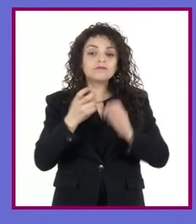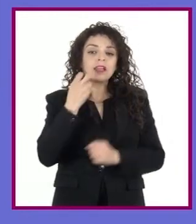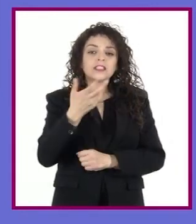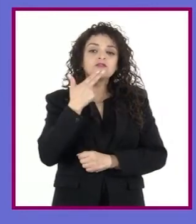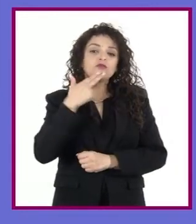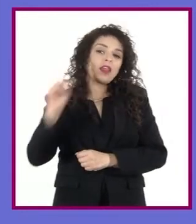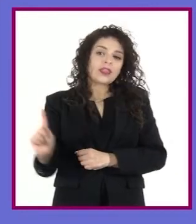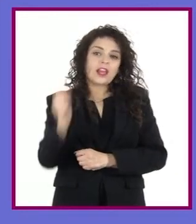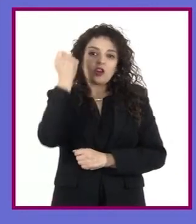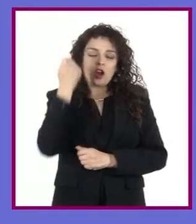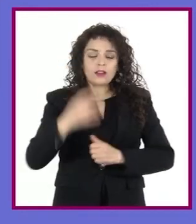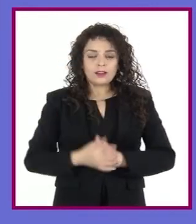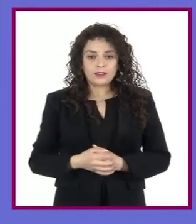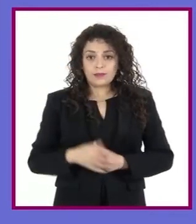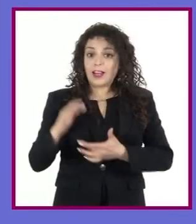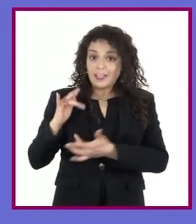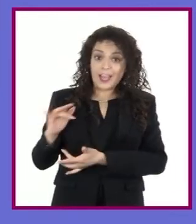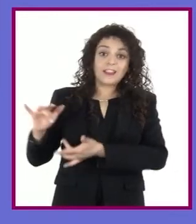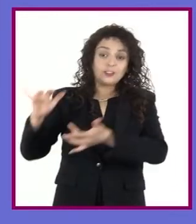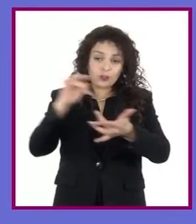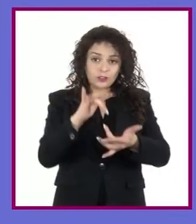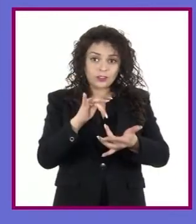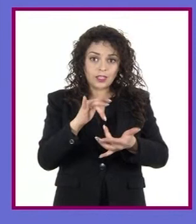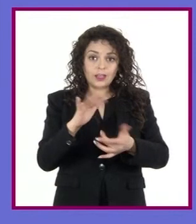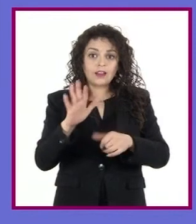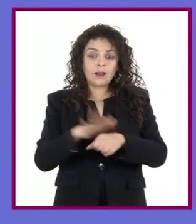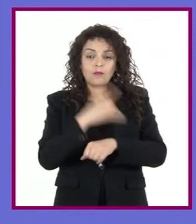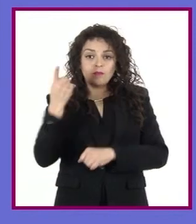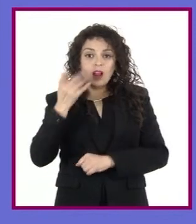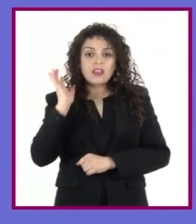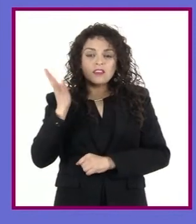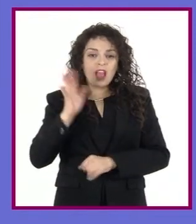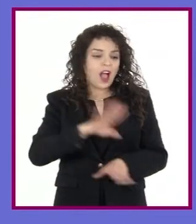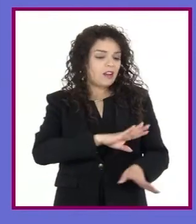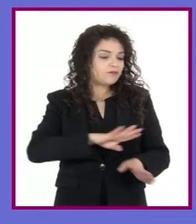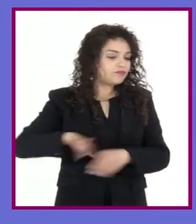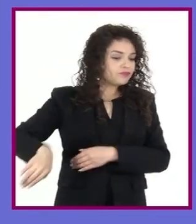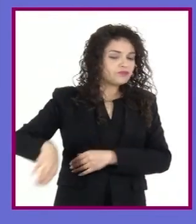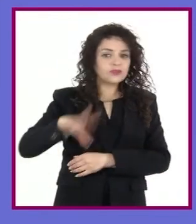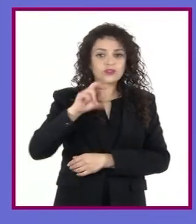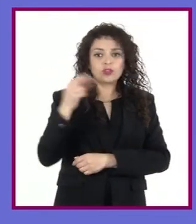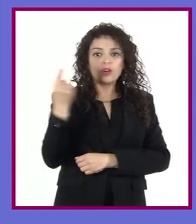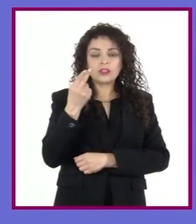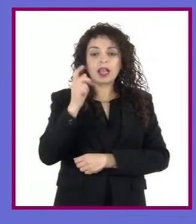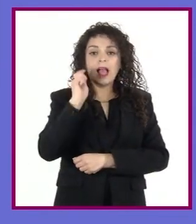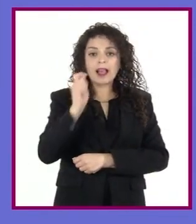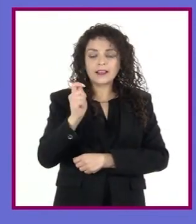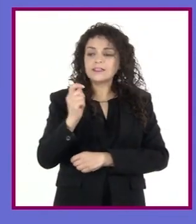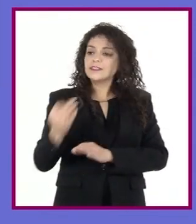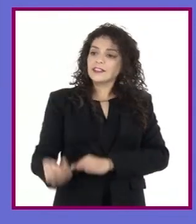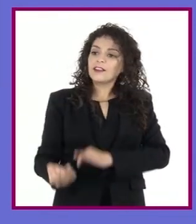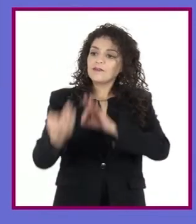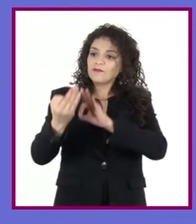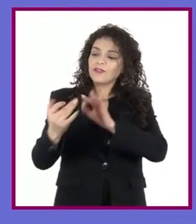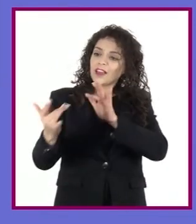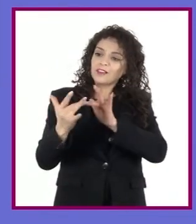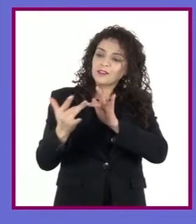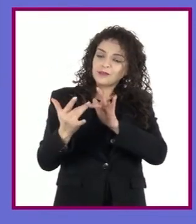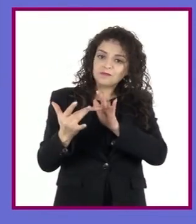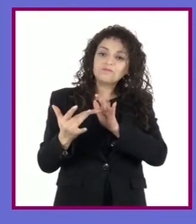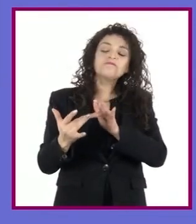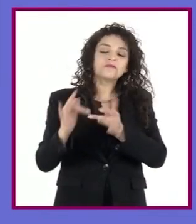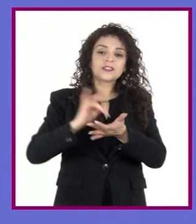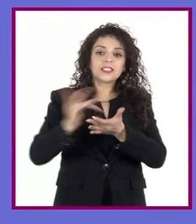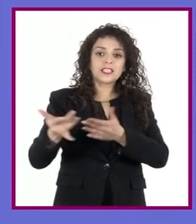vías, ya que se ha venido perdiendo o dejado de lado la necesidad de interacción física y porque las redes nos